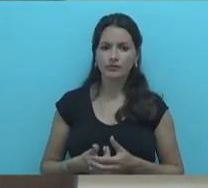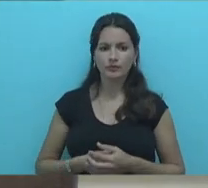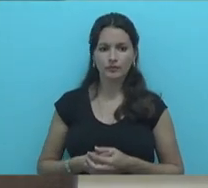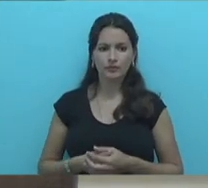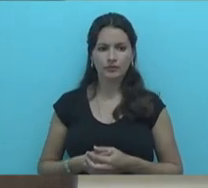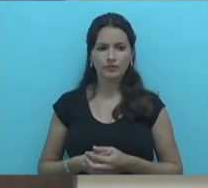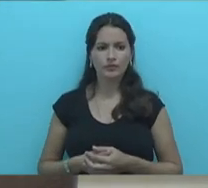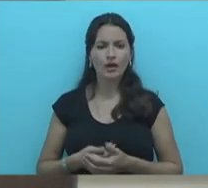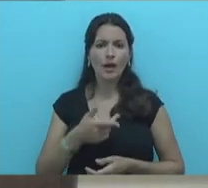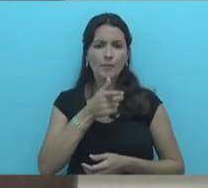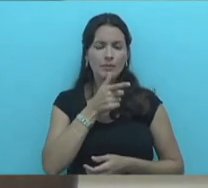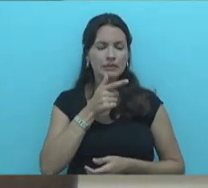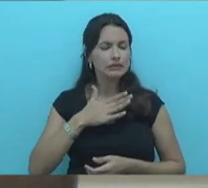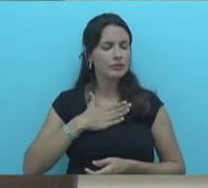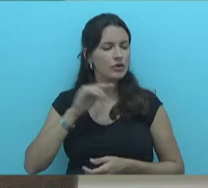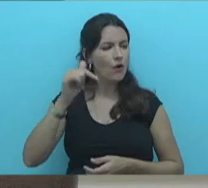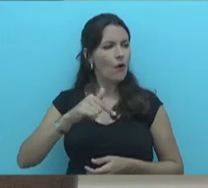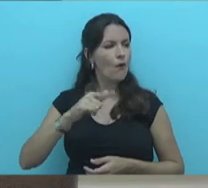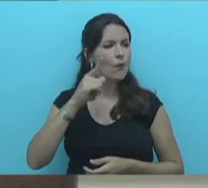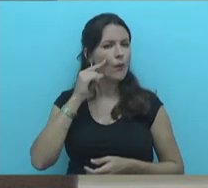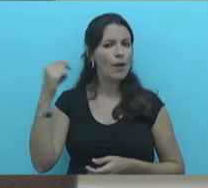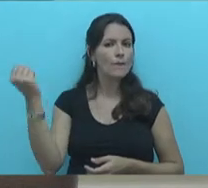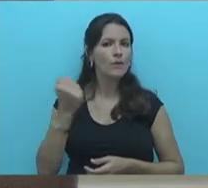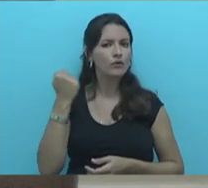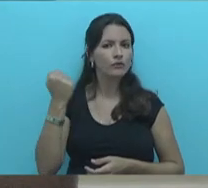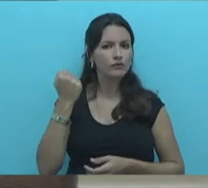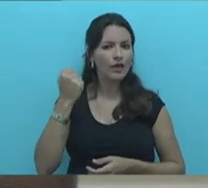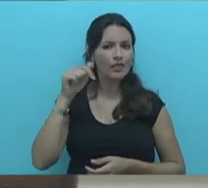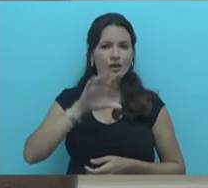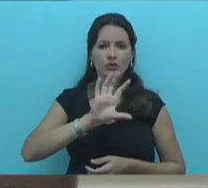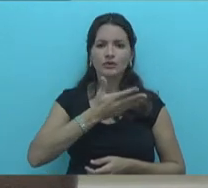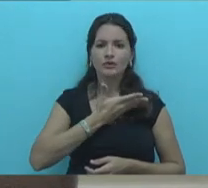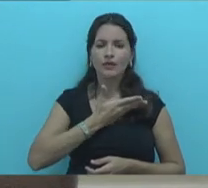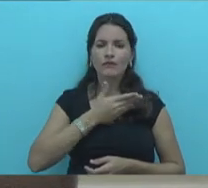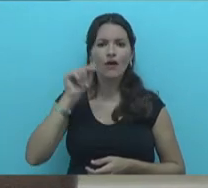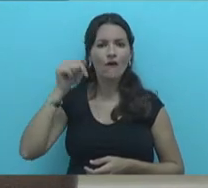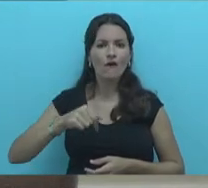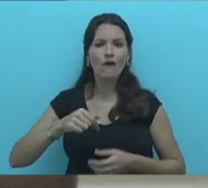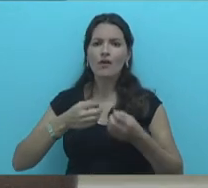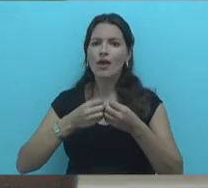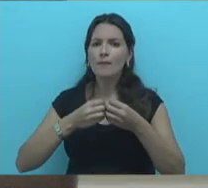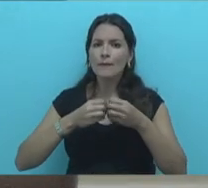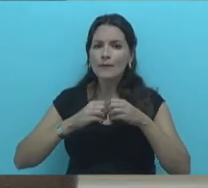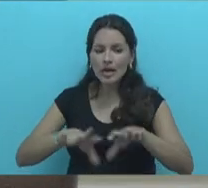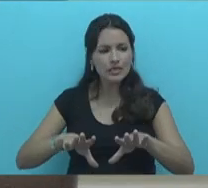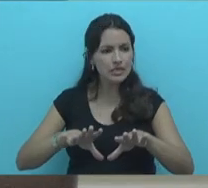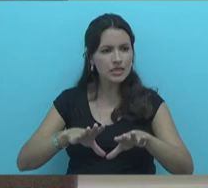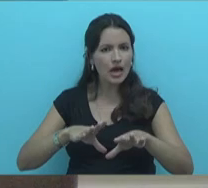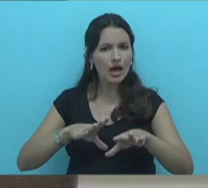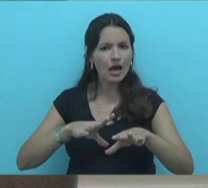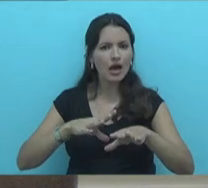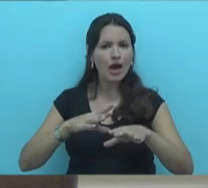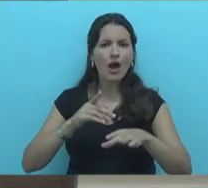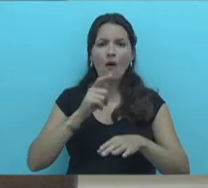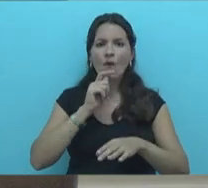un día histórico para la provincia. Hoy empezó el juicio por Paula Perazzi, allí en los tribunales